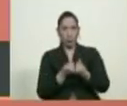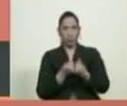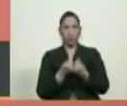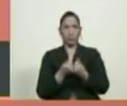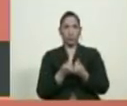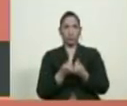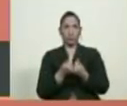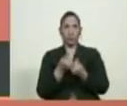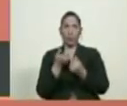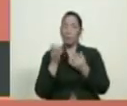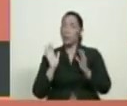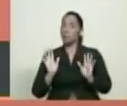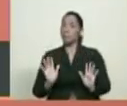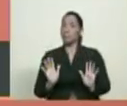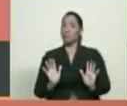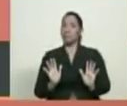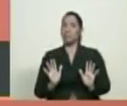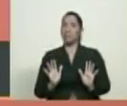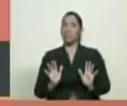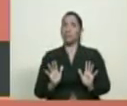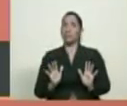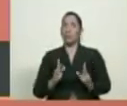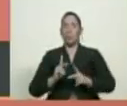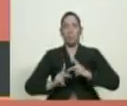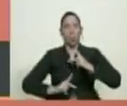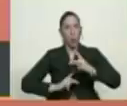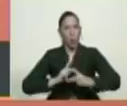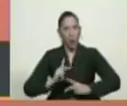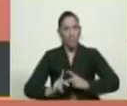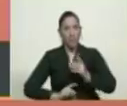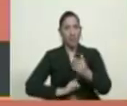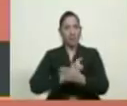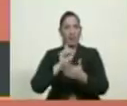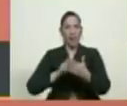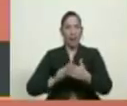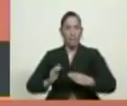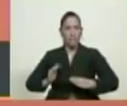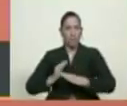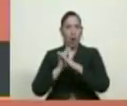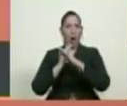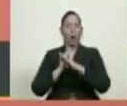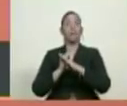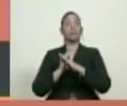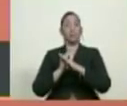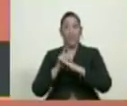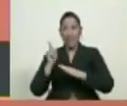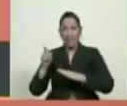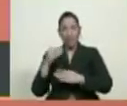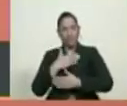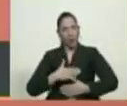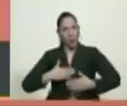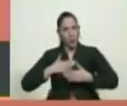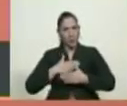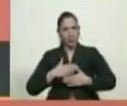fueron detenidos por un programa integral, que además, como es integral, también favorece al sector privado.